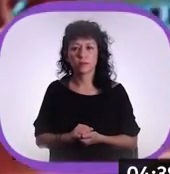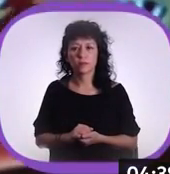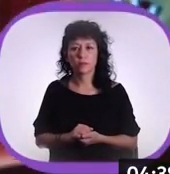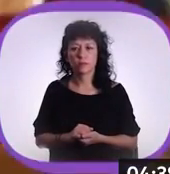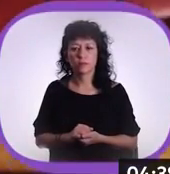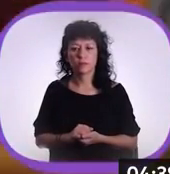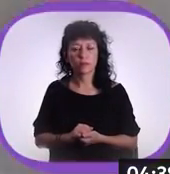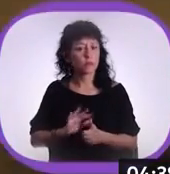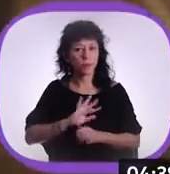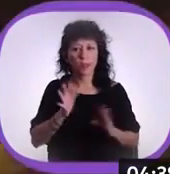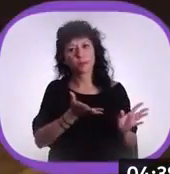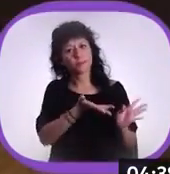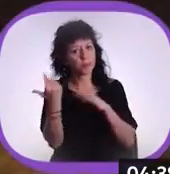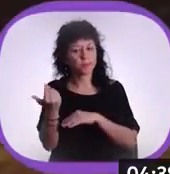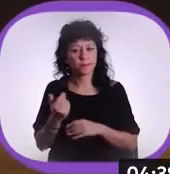¿Ah? ¡Vámonos!